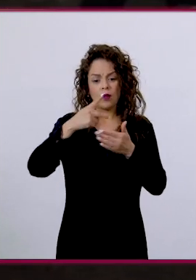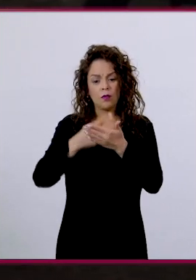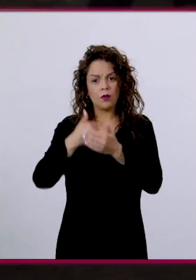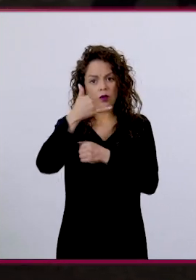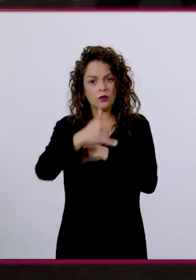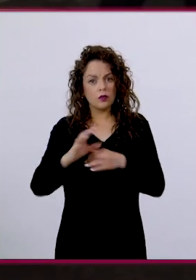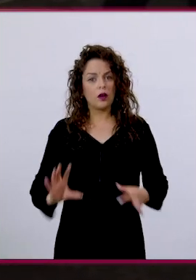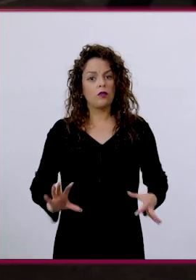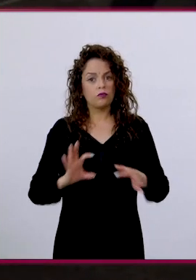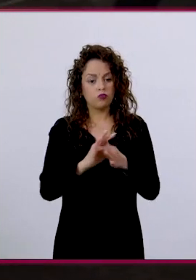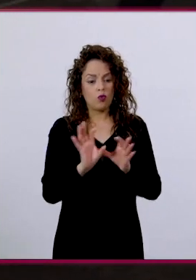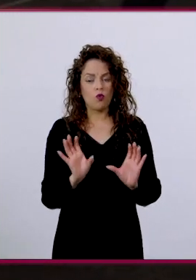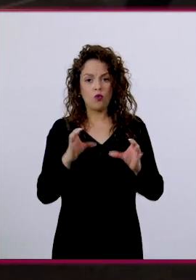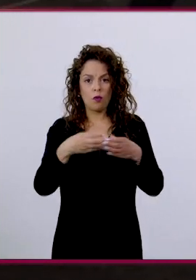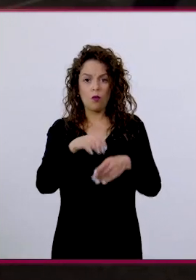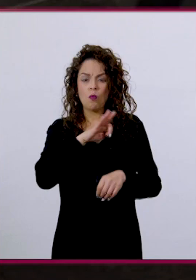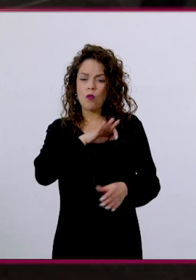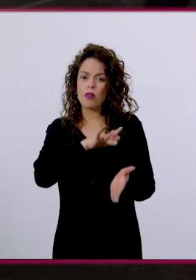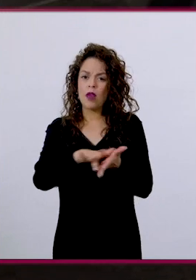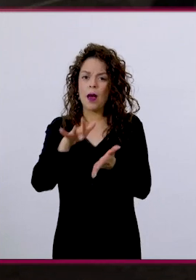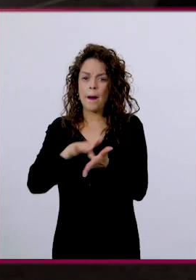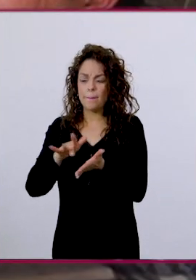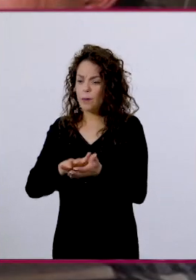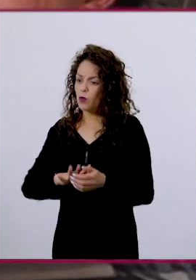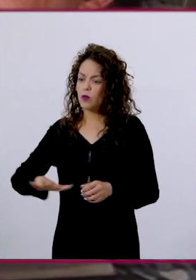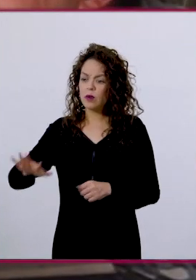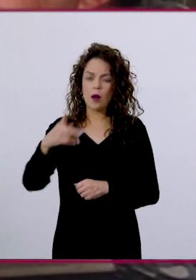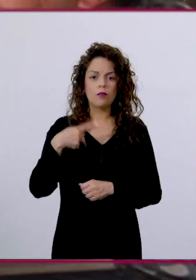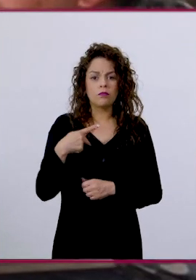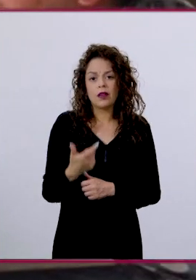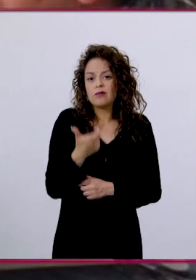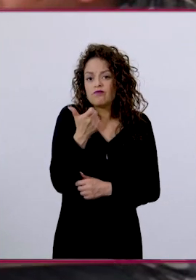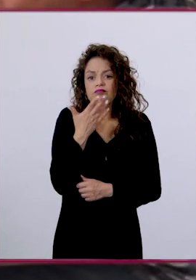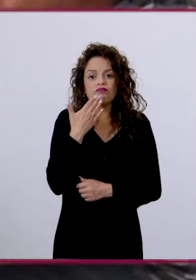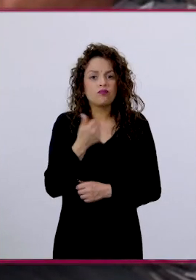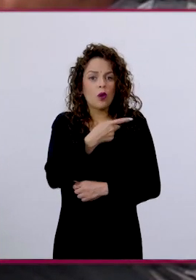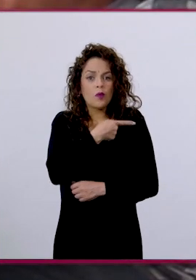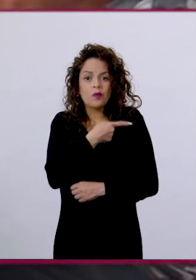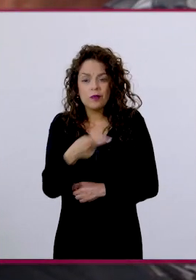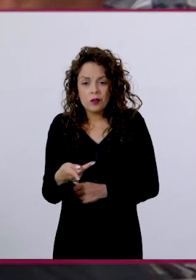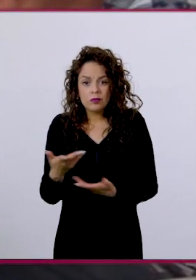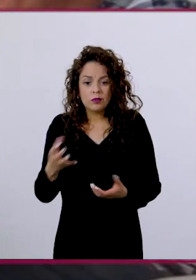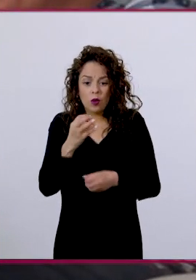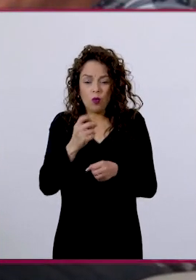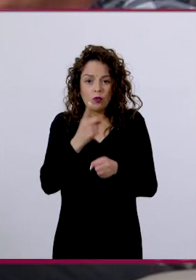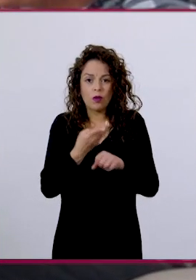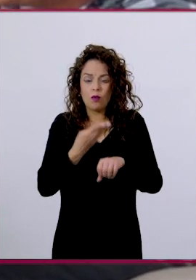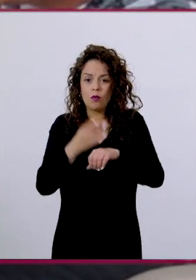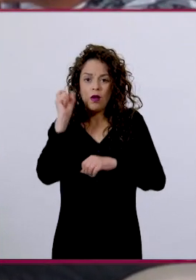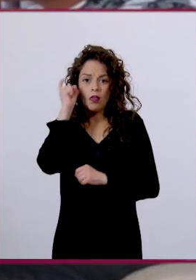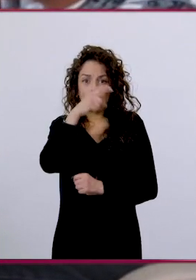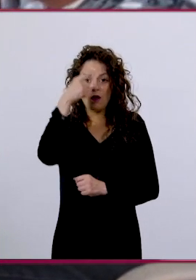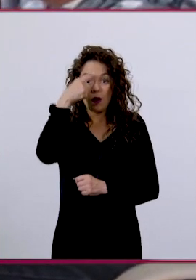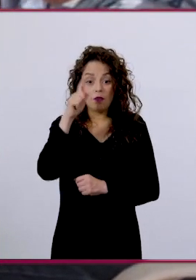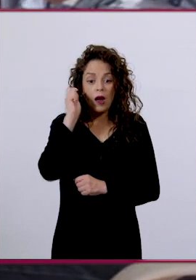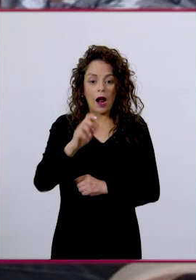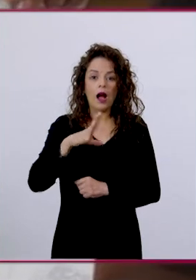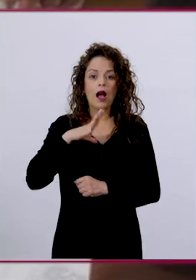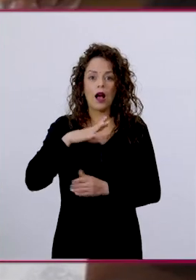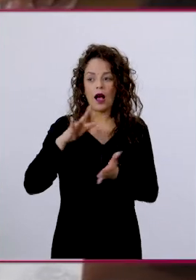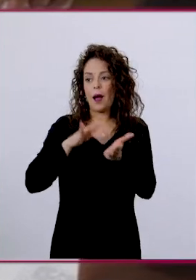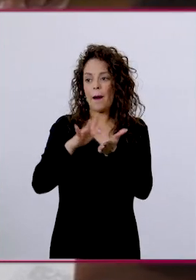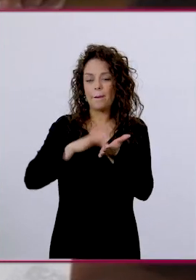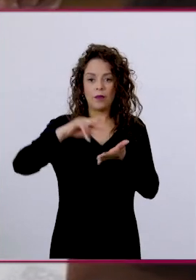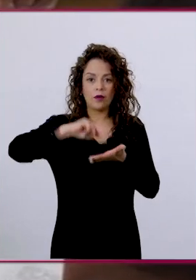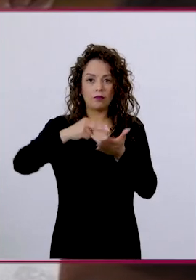vinculación comunitaria para apoyar a poblaciones que tienen pocos recursos y escasa oportunidad de contar con servicios de